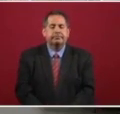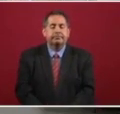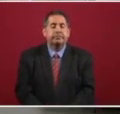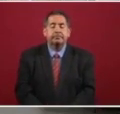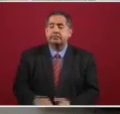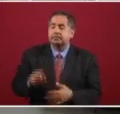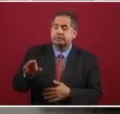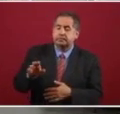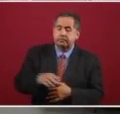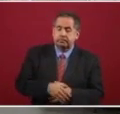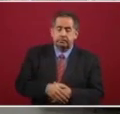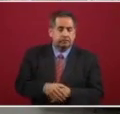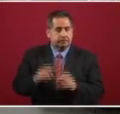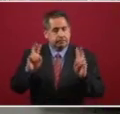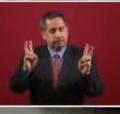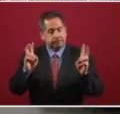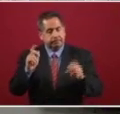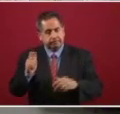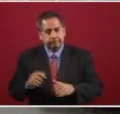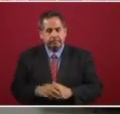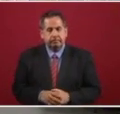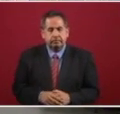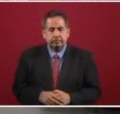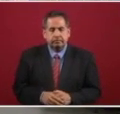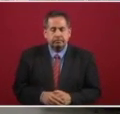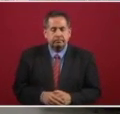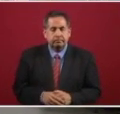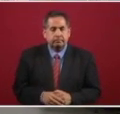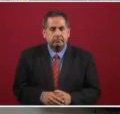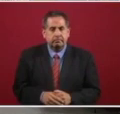El tema